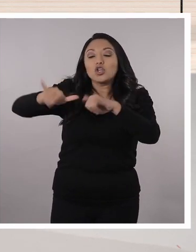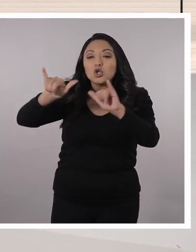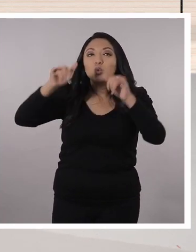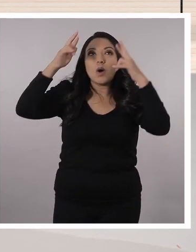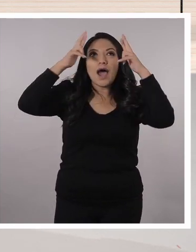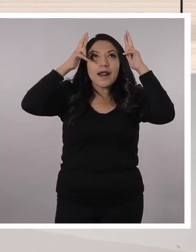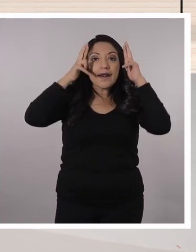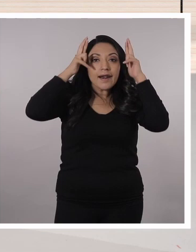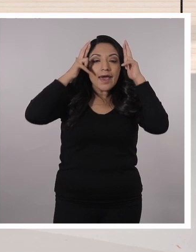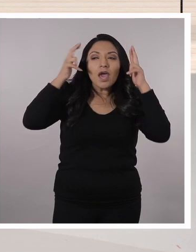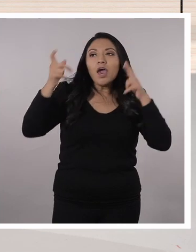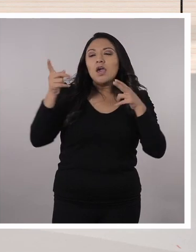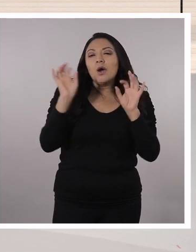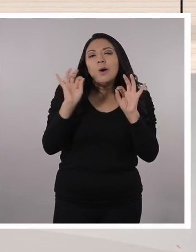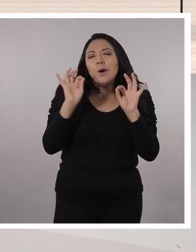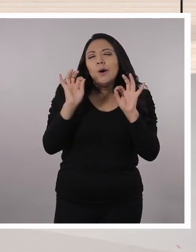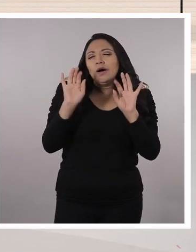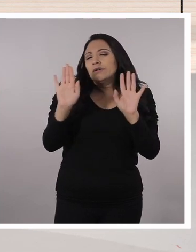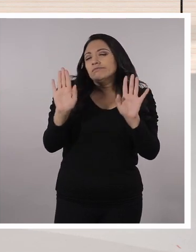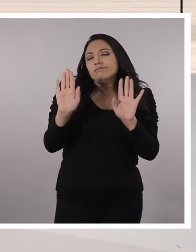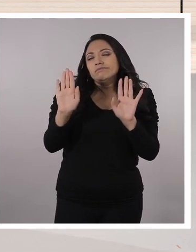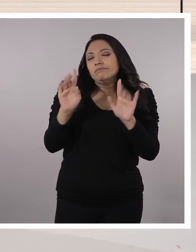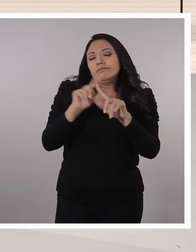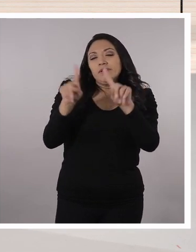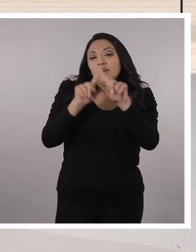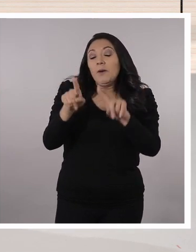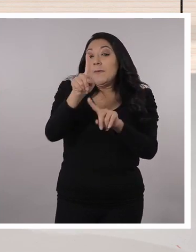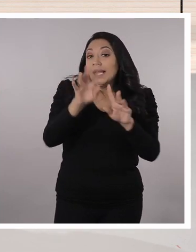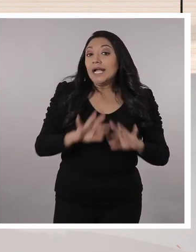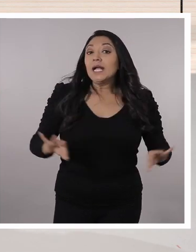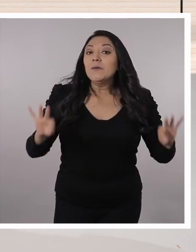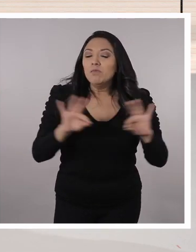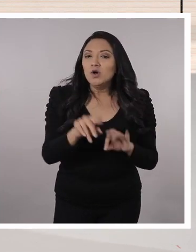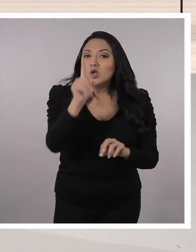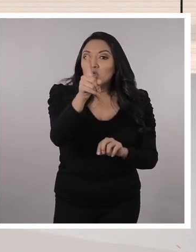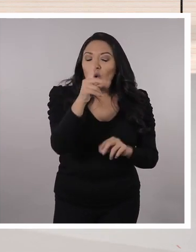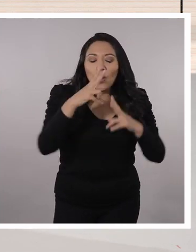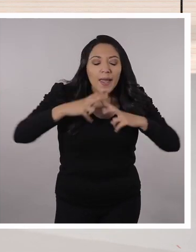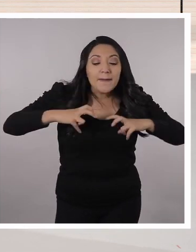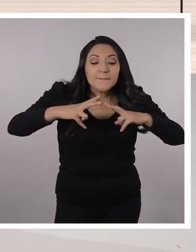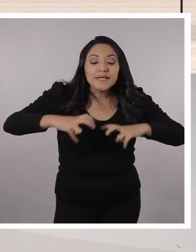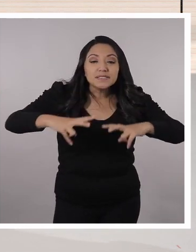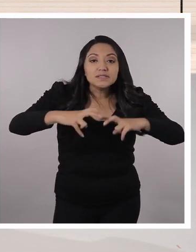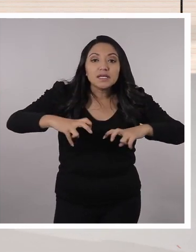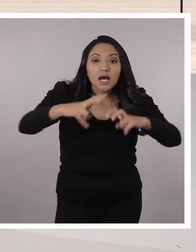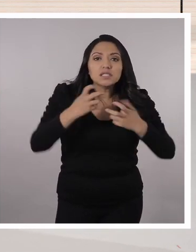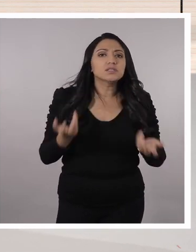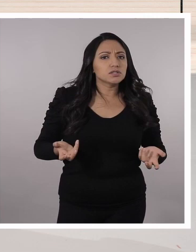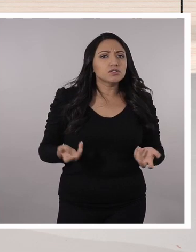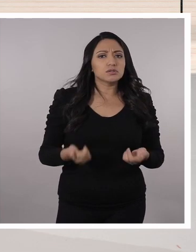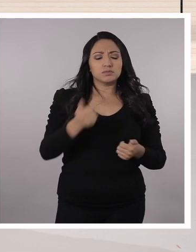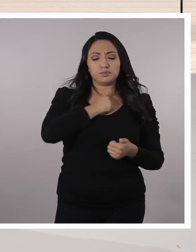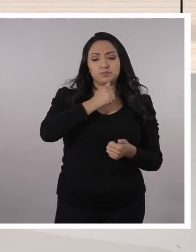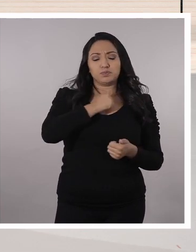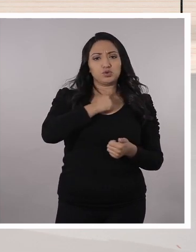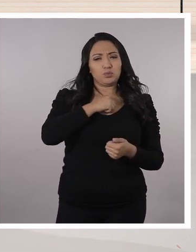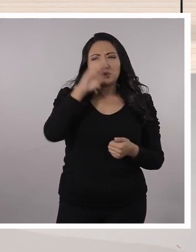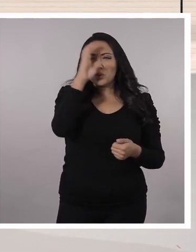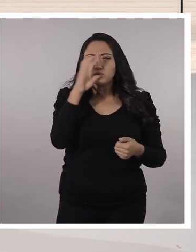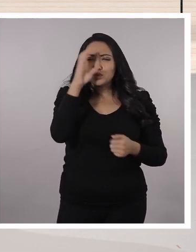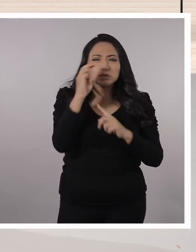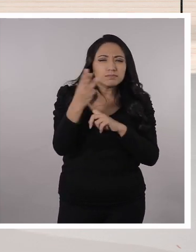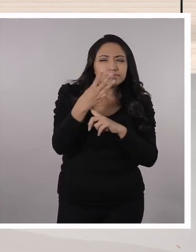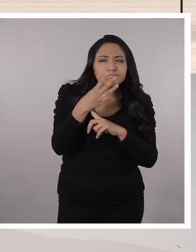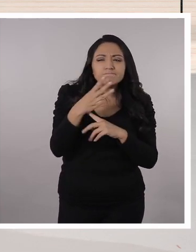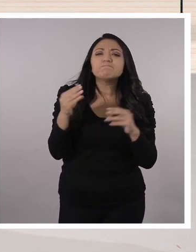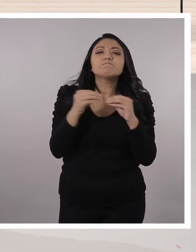gobierno monárquica o teocrática? Pero es muy importante, y ustedes también, chicos y chicas, que investiguemos, que analicemos, que nos autoeduquemos